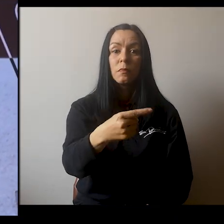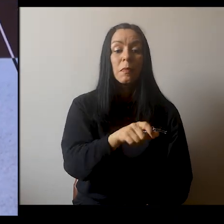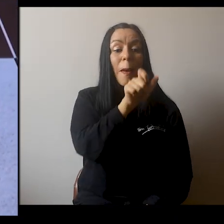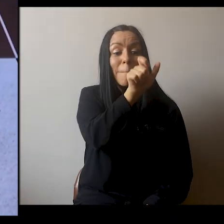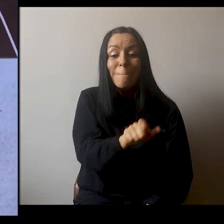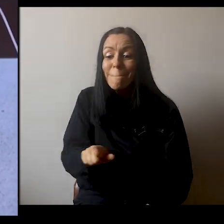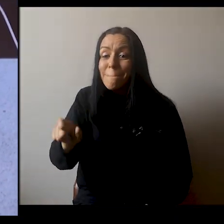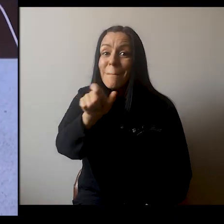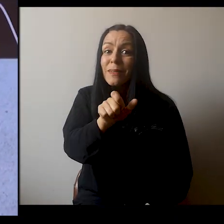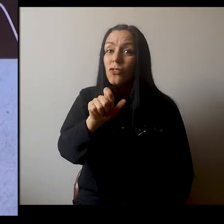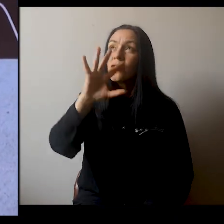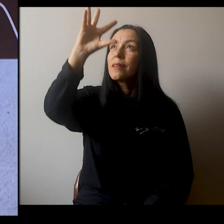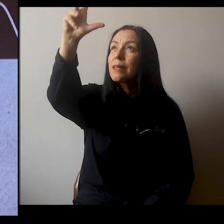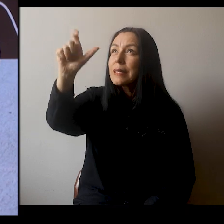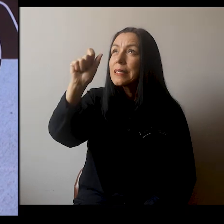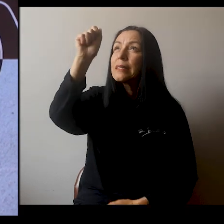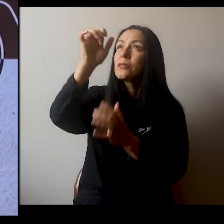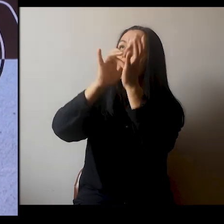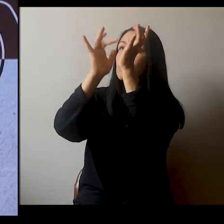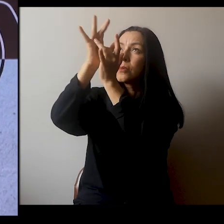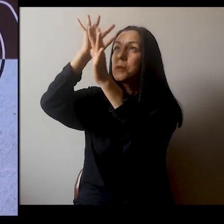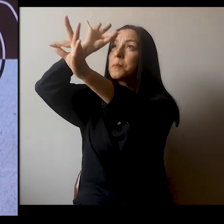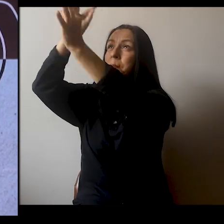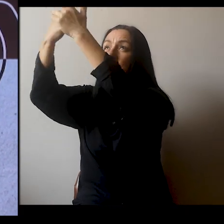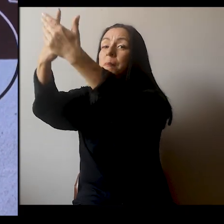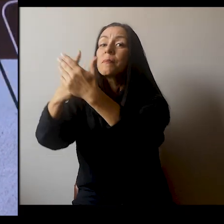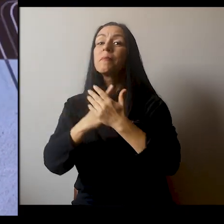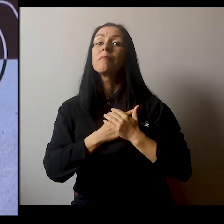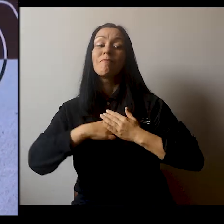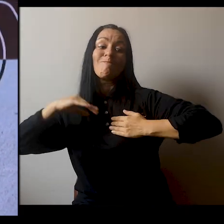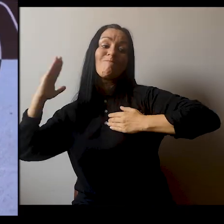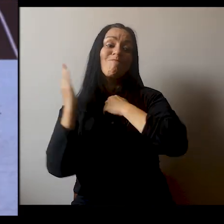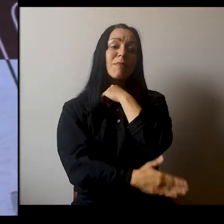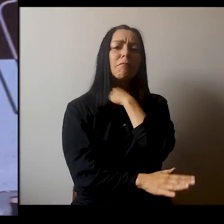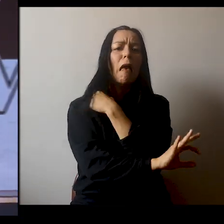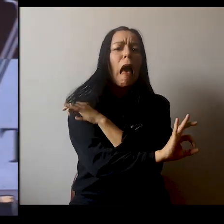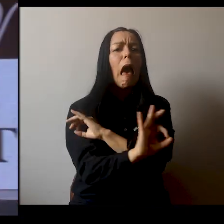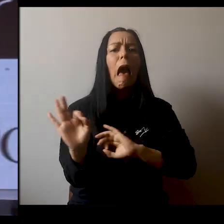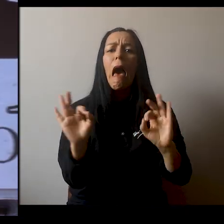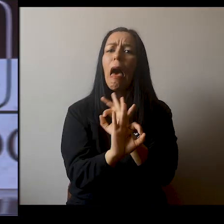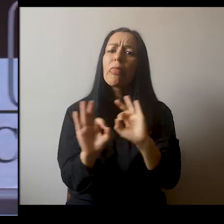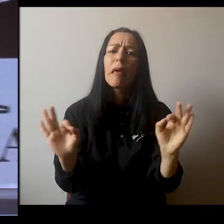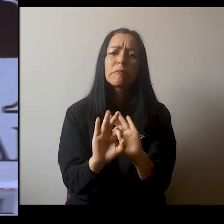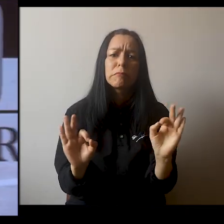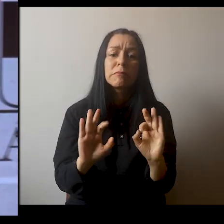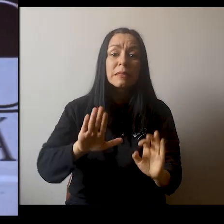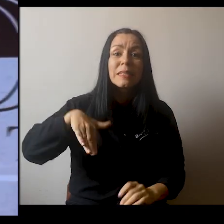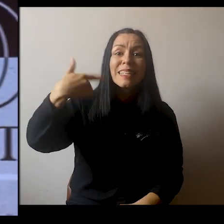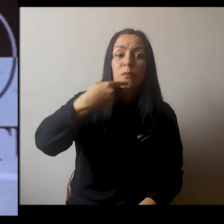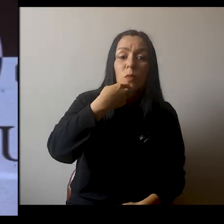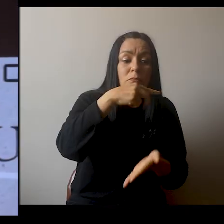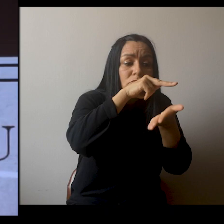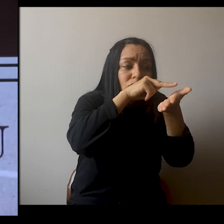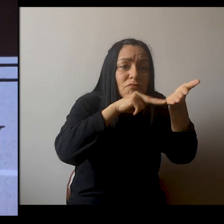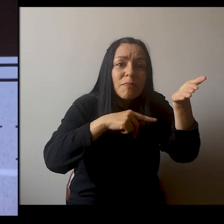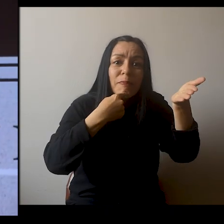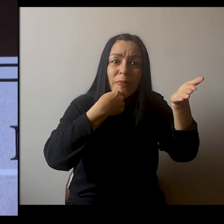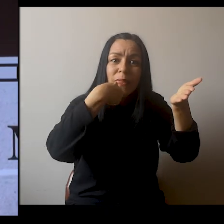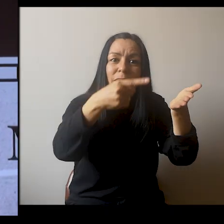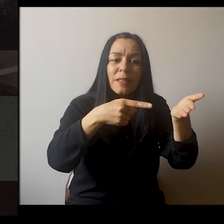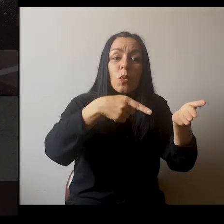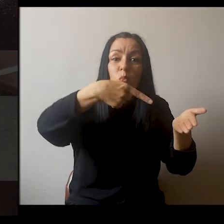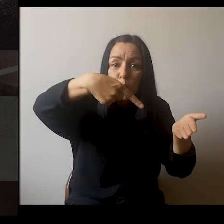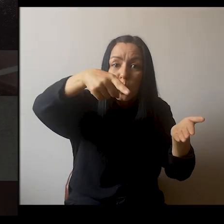condenación hay para los que están en Cristo Jesús. Y luego el versículo siguiente dice, y